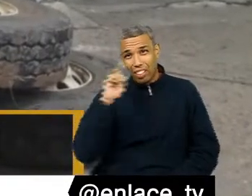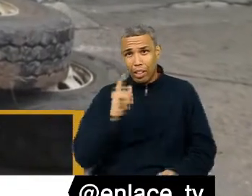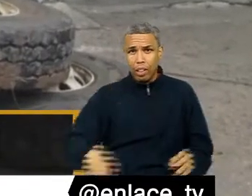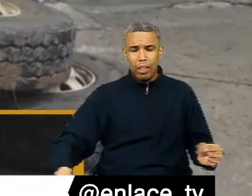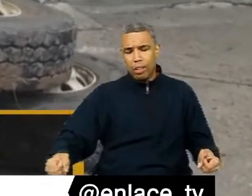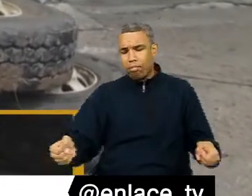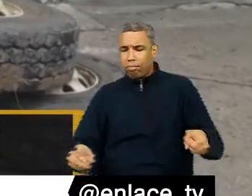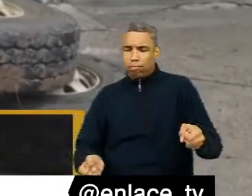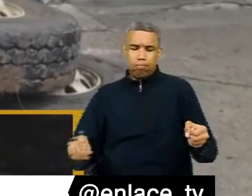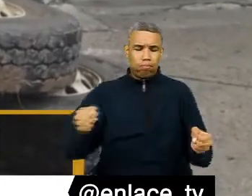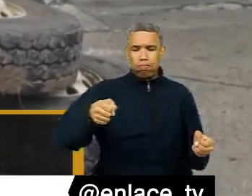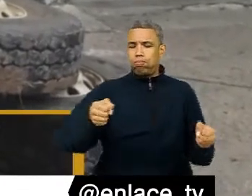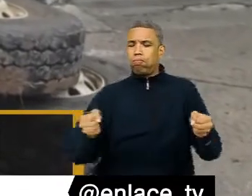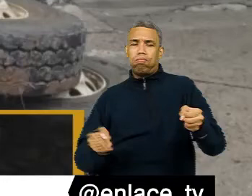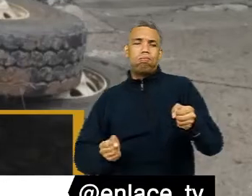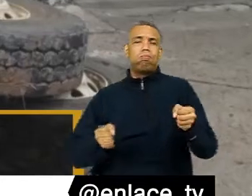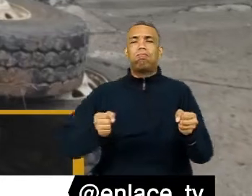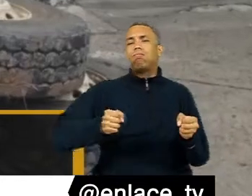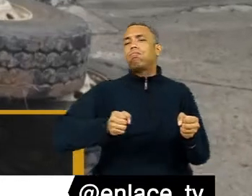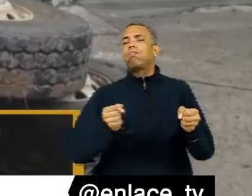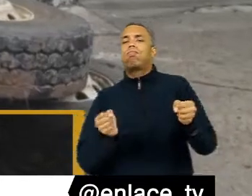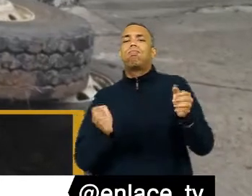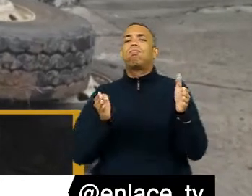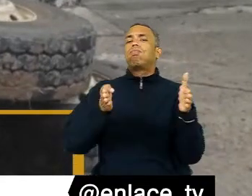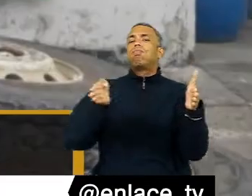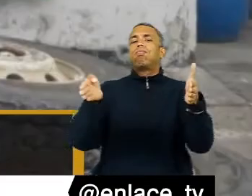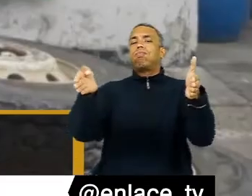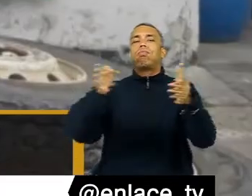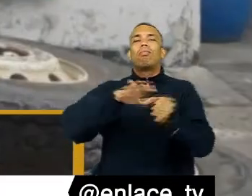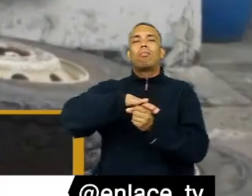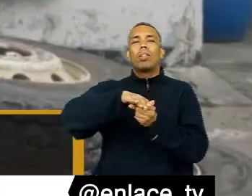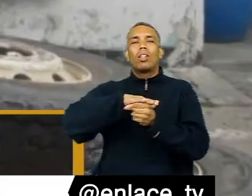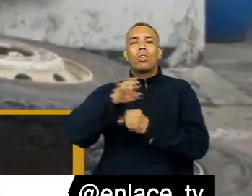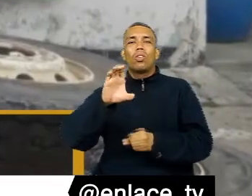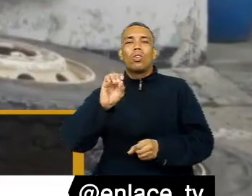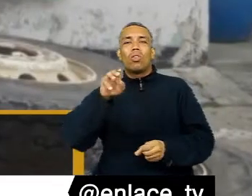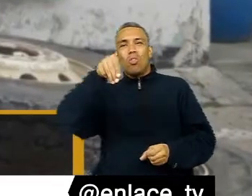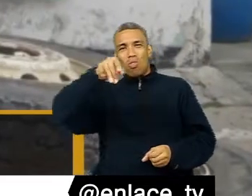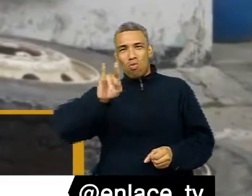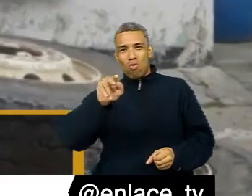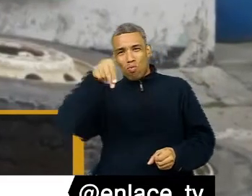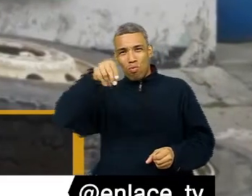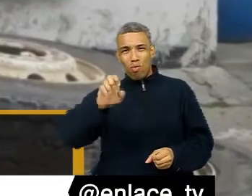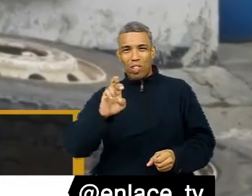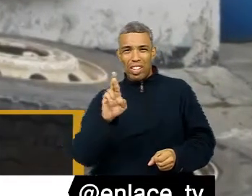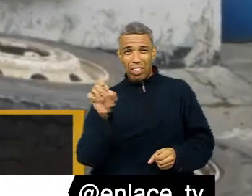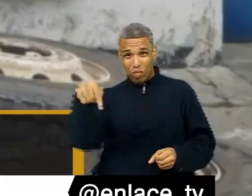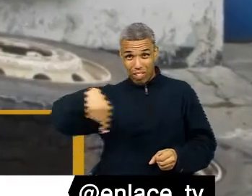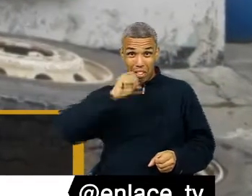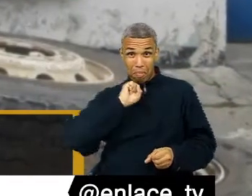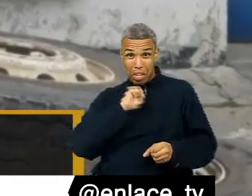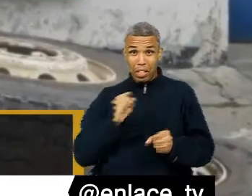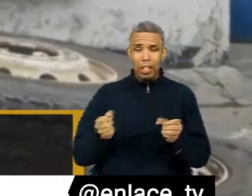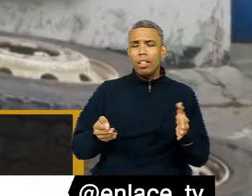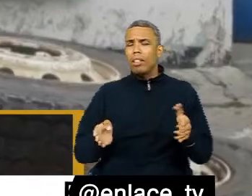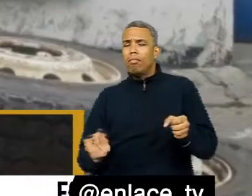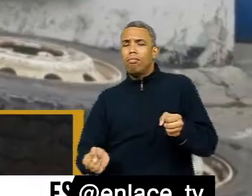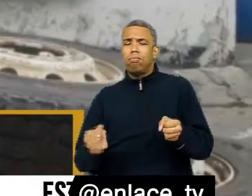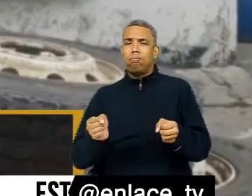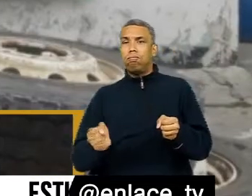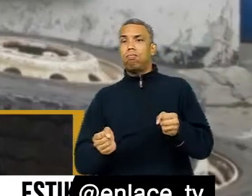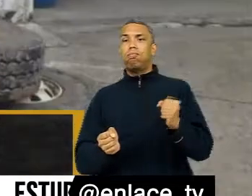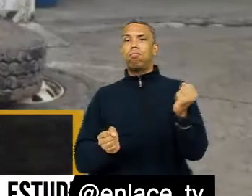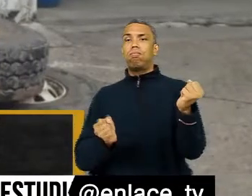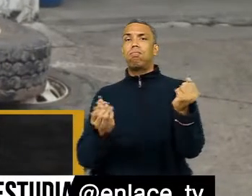le realizaron el pare sobre la transversal 48 del barrio Comuneros, ubicado en la comuna 6 de Barranca Bermeja. Le fueron halladas 5 llantas de